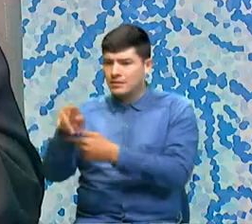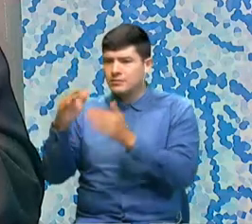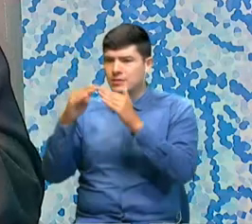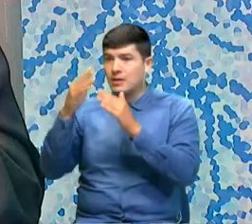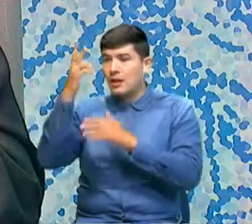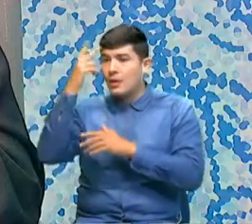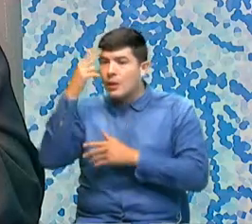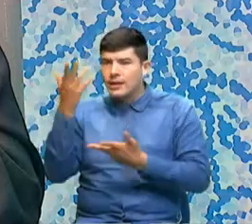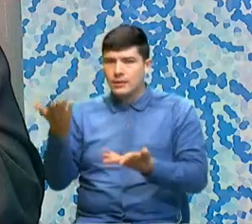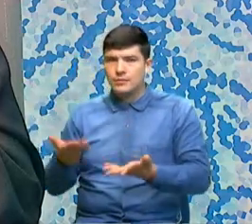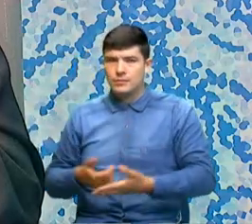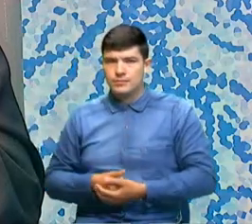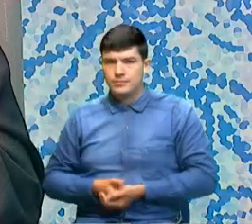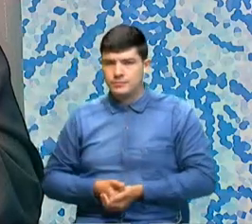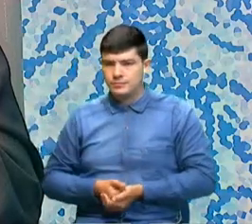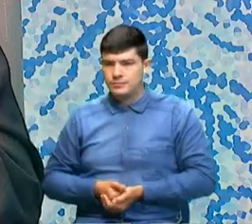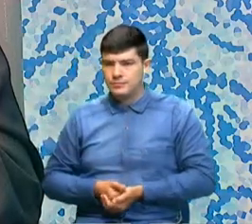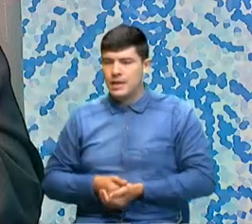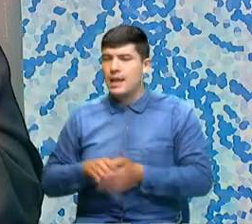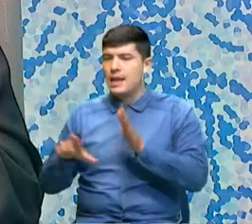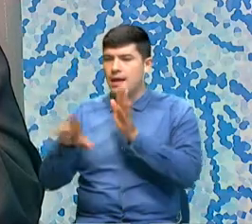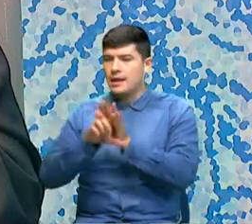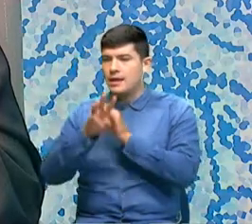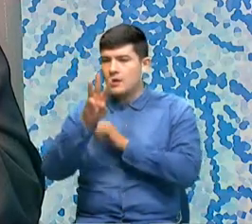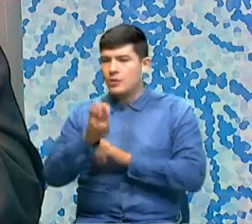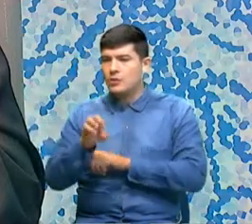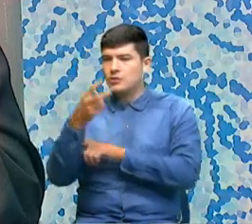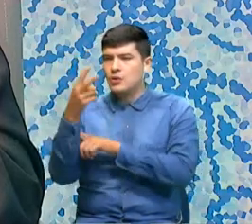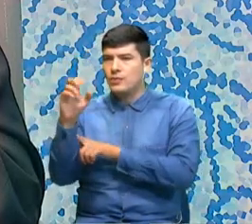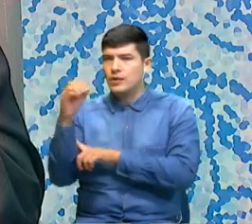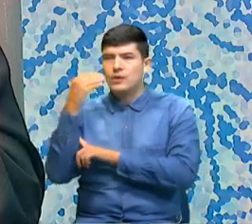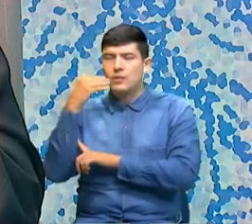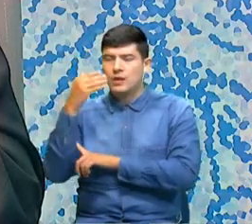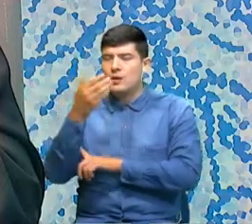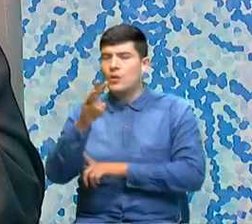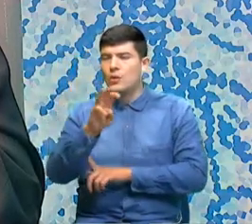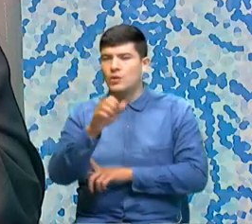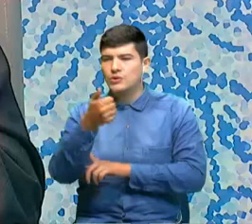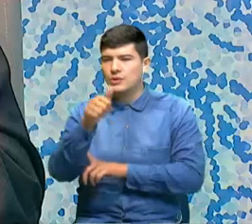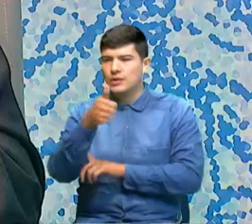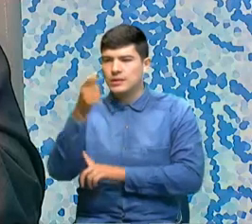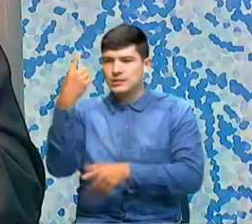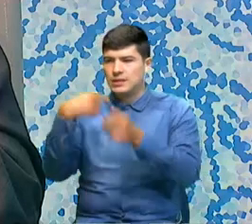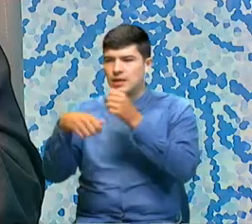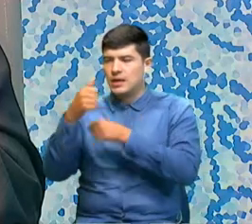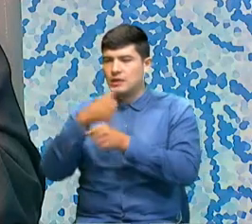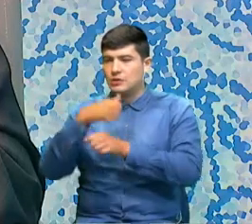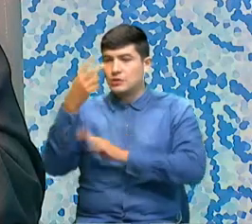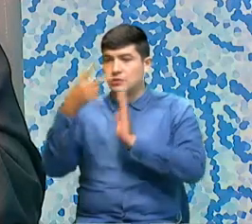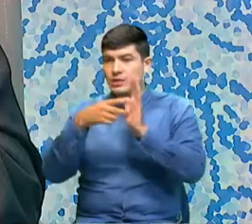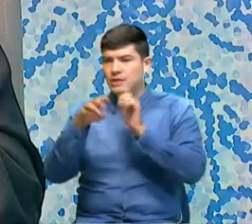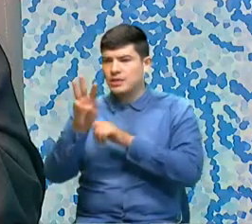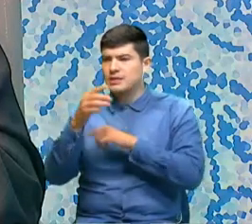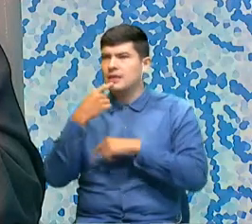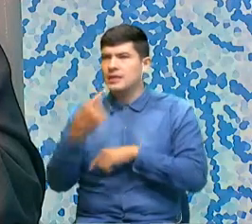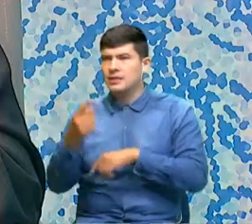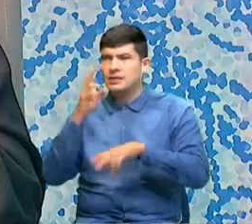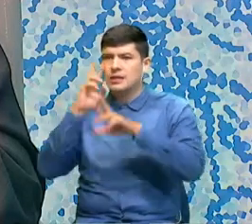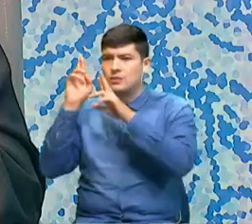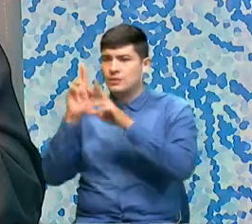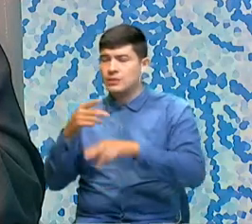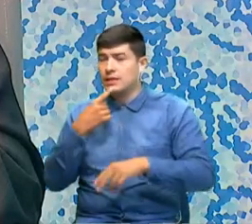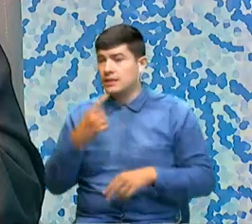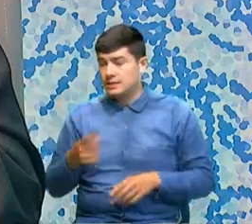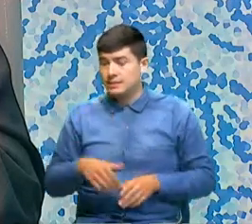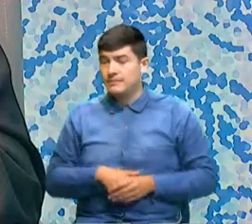lógico. La ley 820 de la 810 del 2003 establece que el